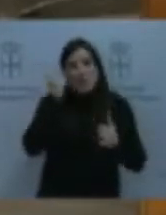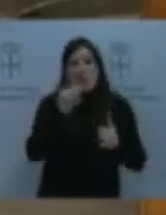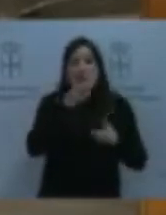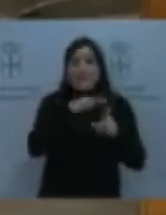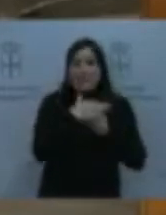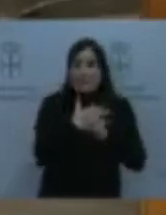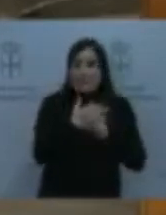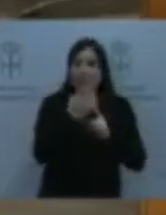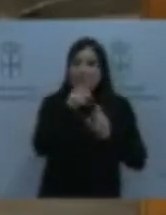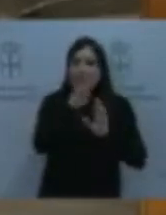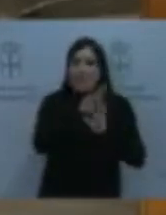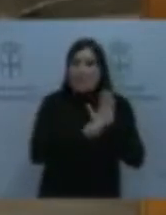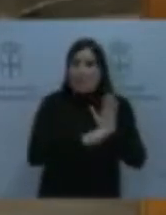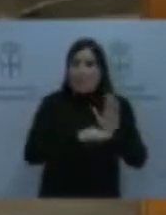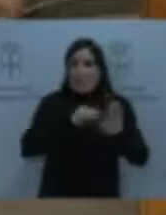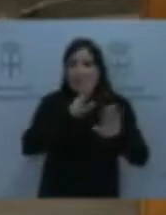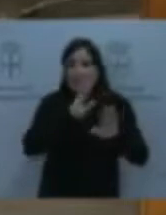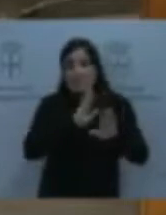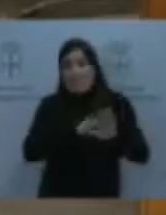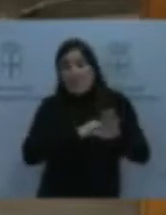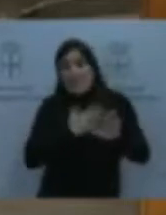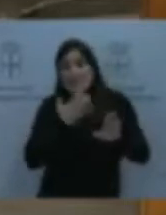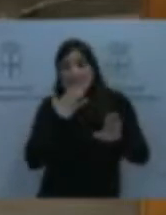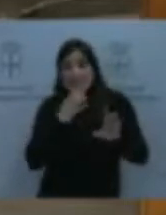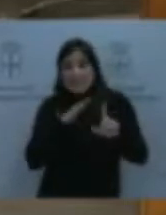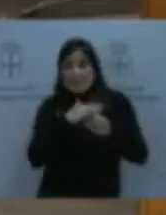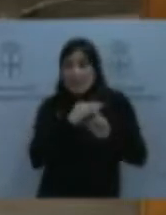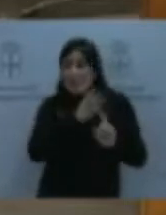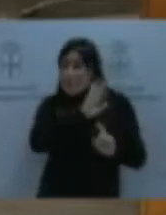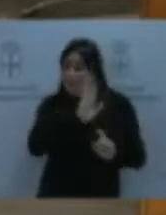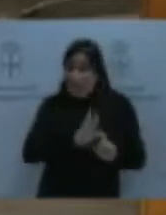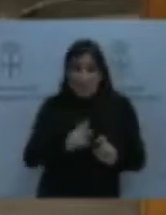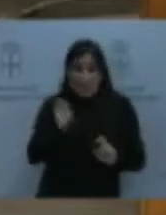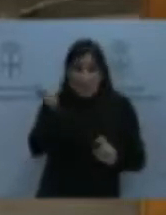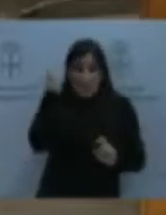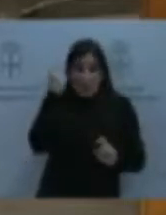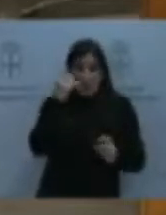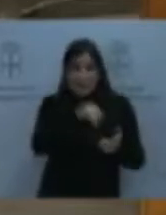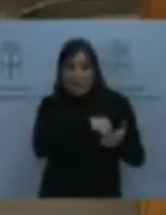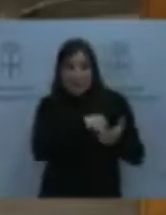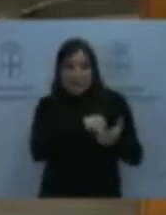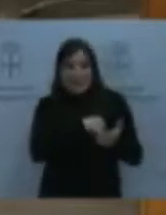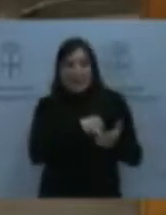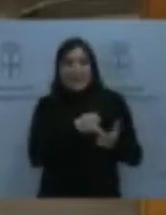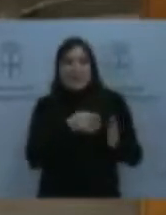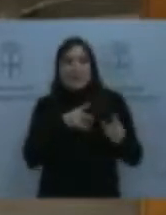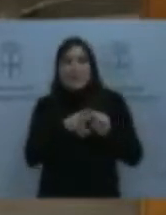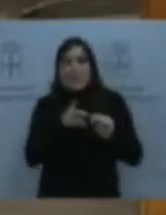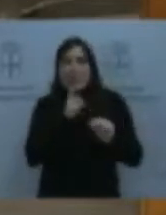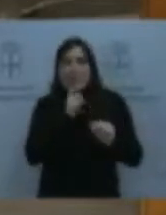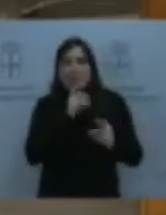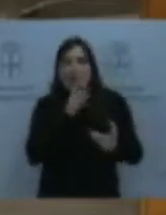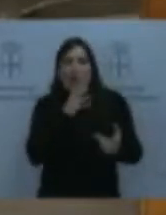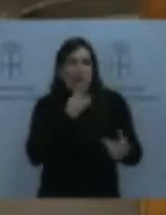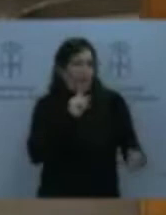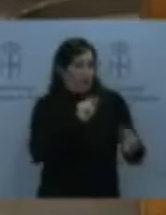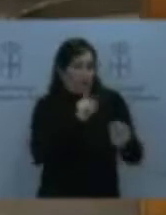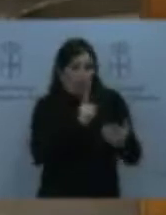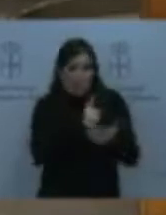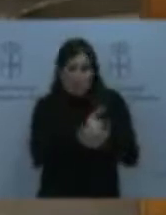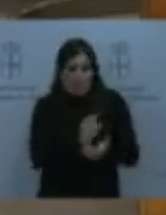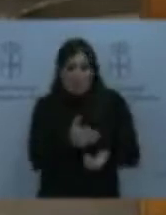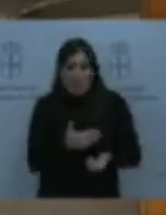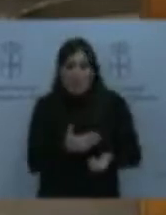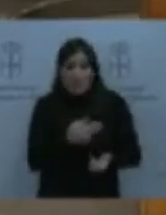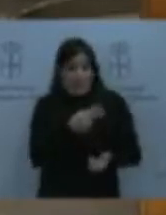similares al de Duro Felguera. Pero es igual, vamos a tener la oportunidad de discutir. Hace 2 semanas usted alardeaba del ritmo de crecimiento, ha